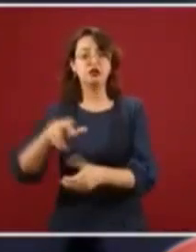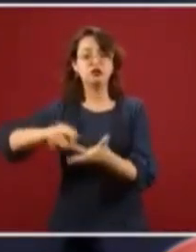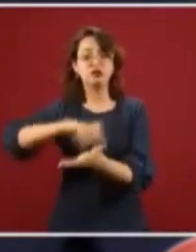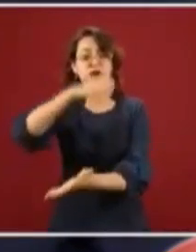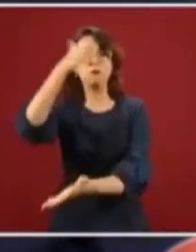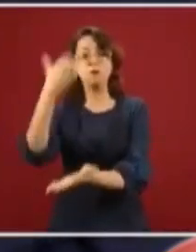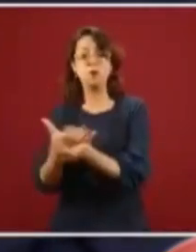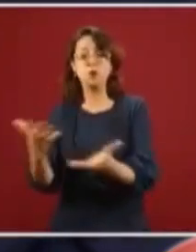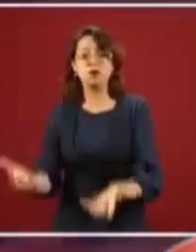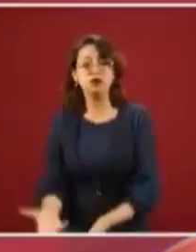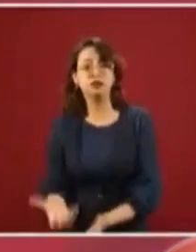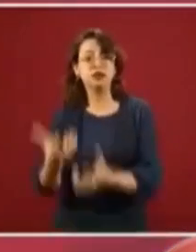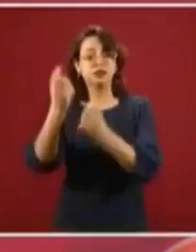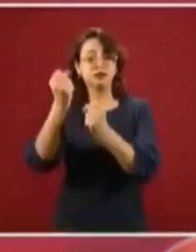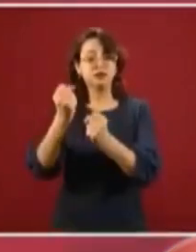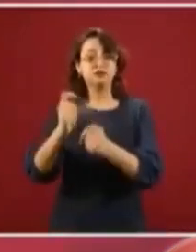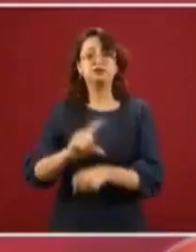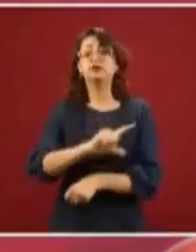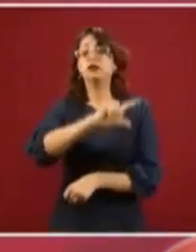En siglo XX,